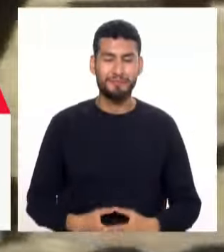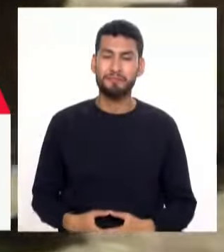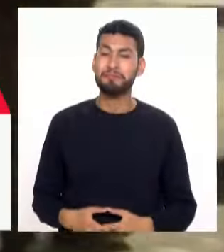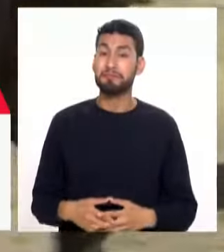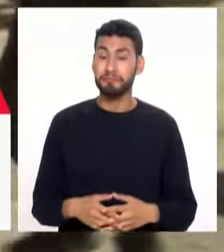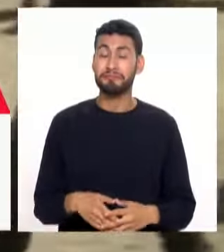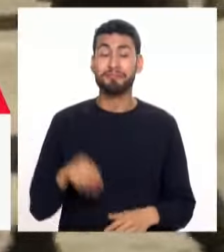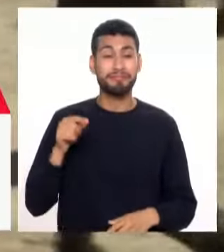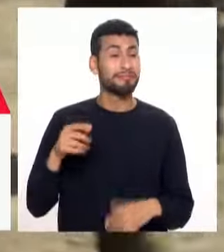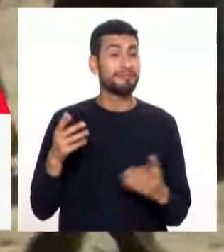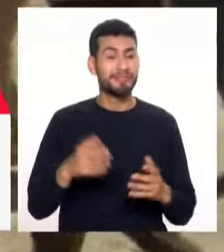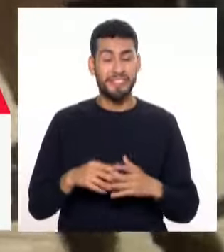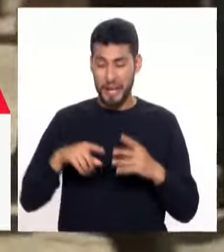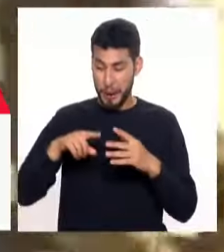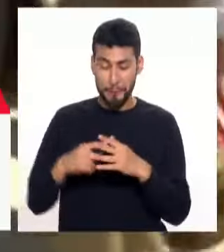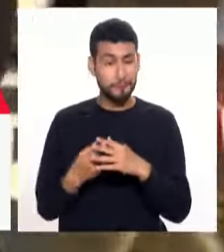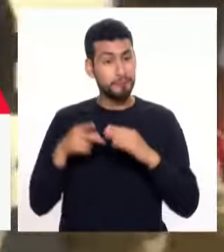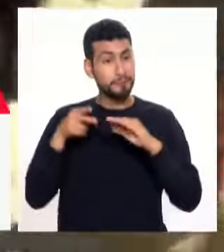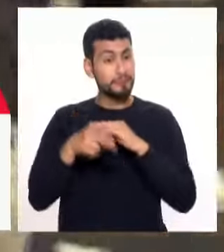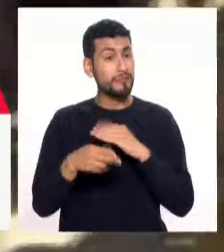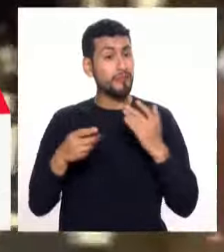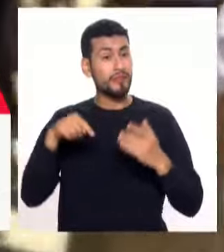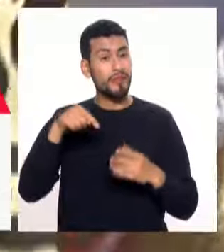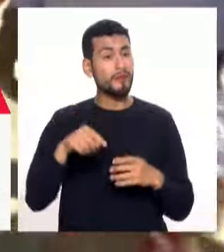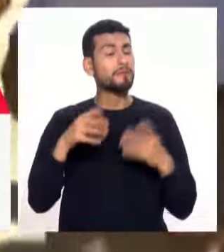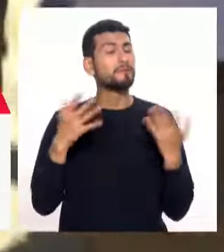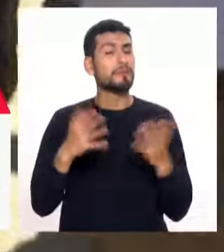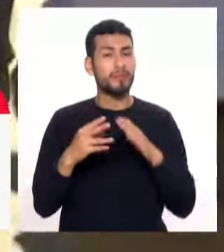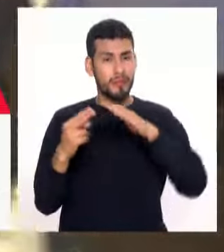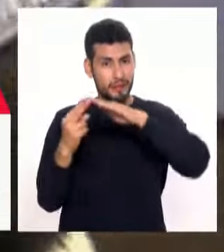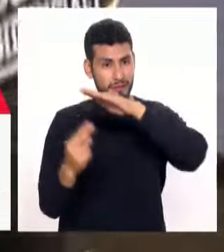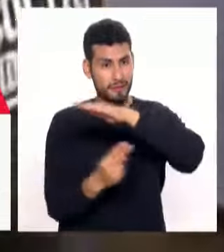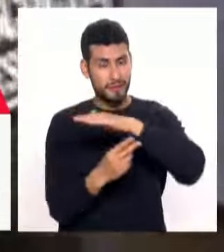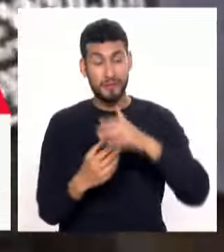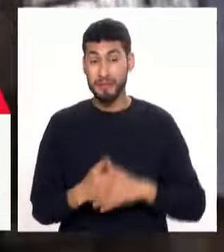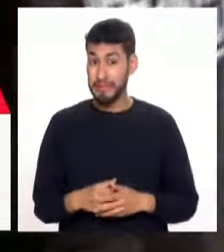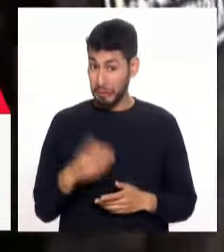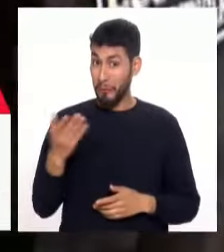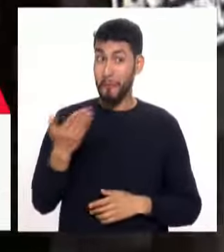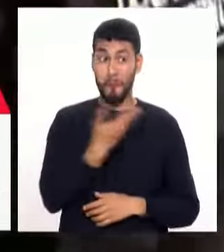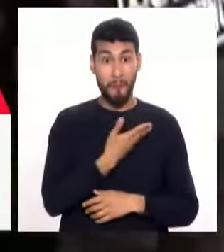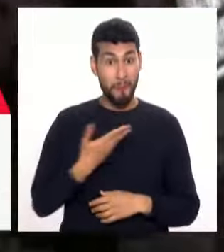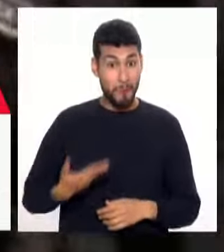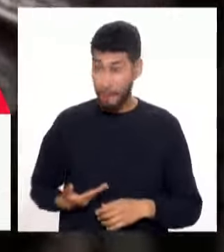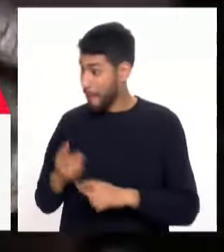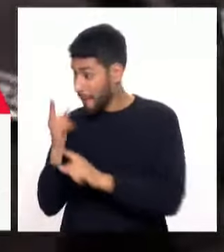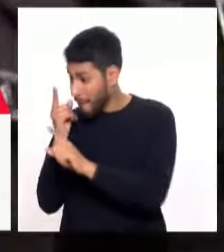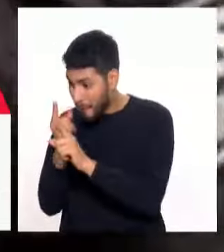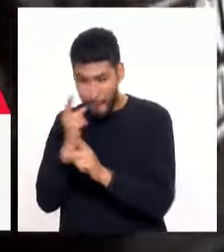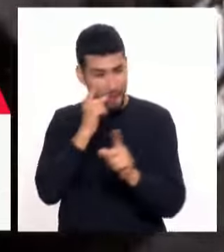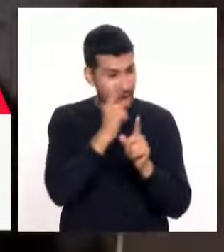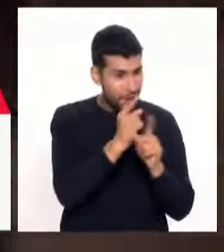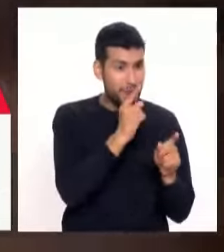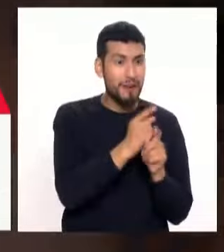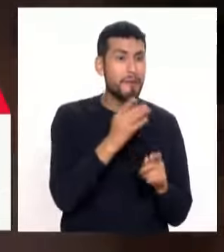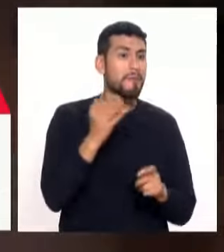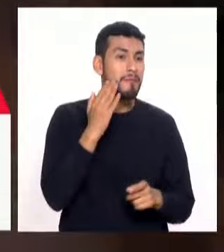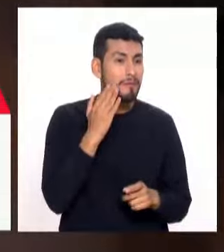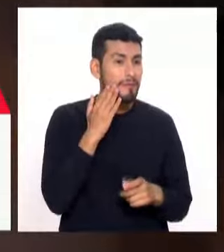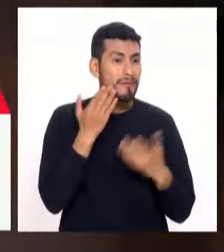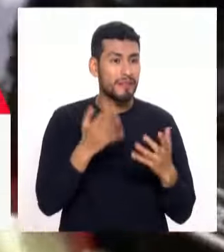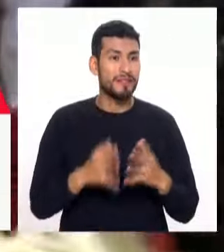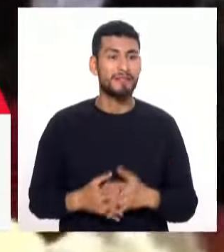por la inauguración de este puente. Ahí incluso vemos a la presidenta que se acerca a algunas madres